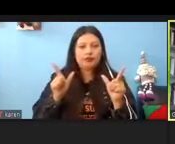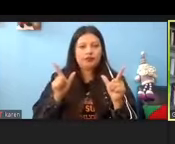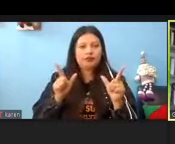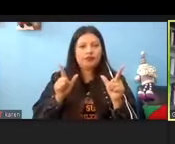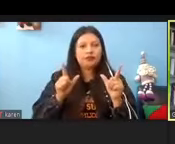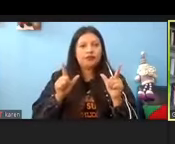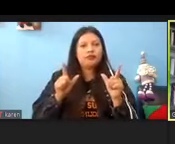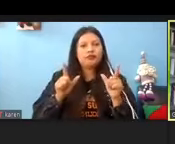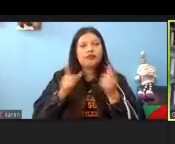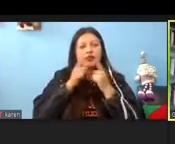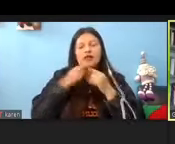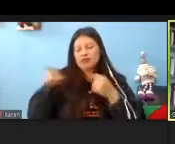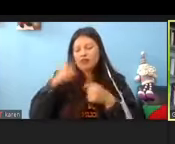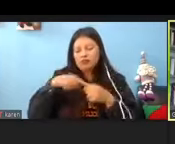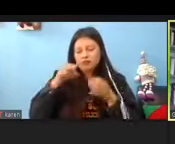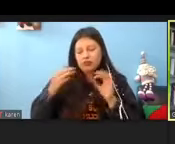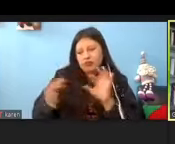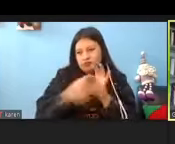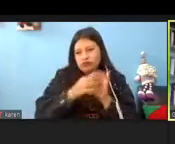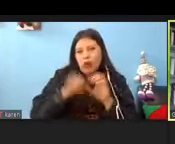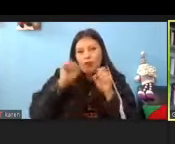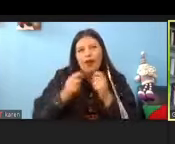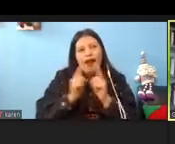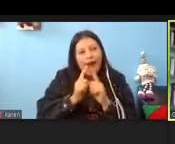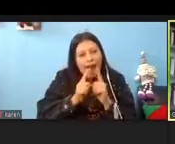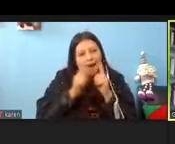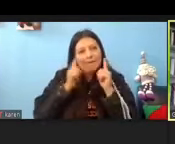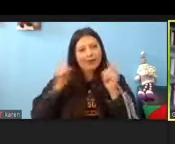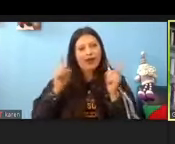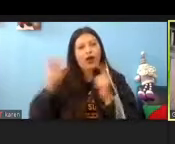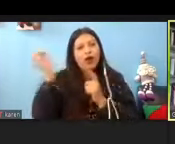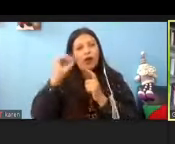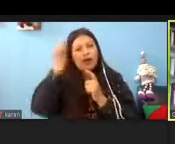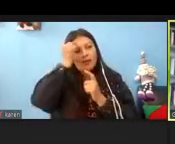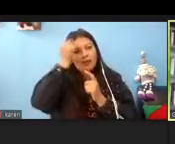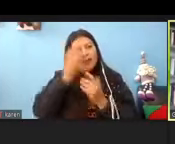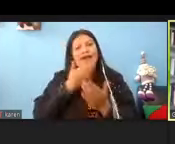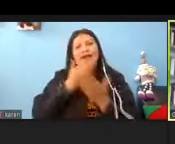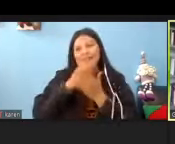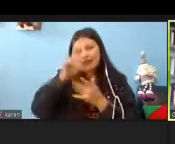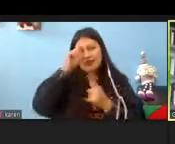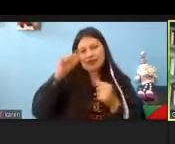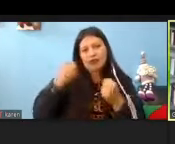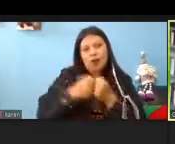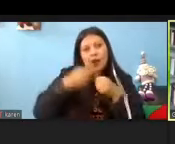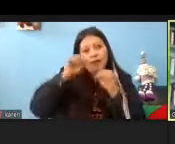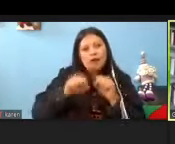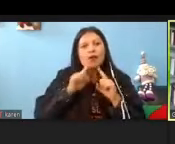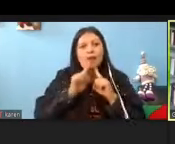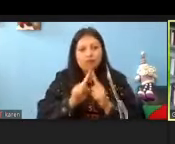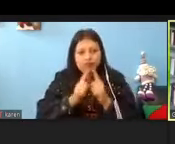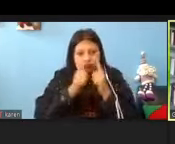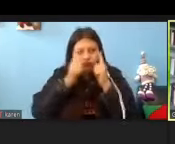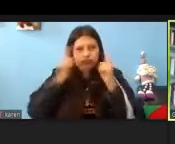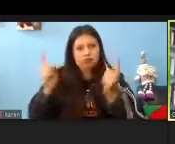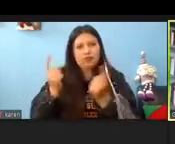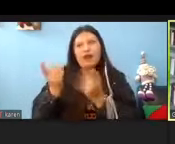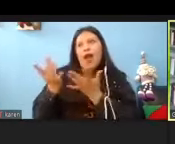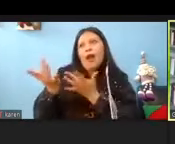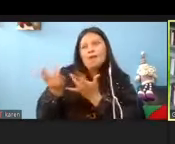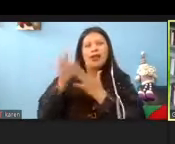alianzas pudieran en realidad ampliar o que la memoria a través de esas alianzas pudiera ampliar la esfera